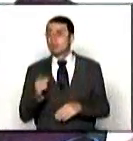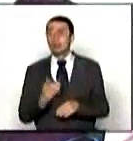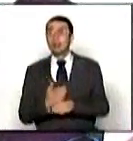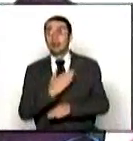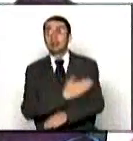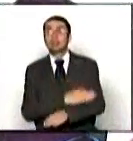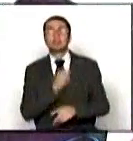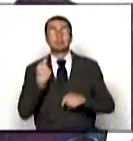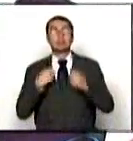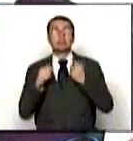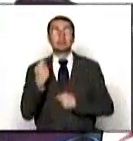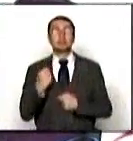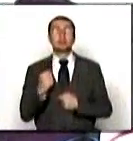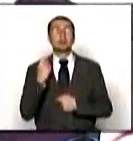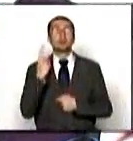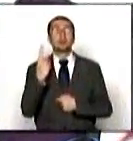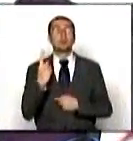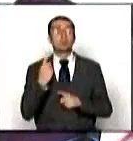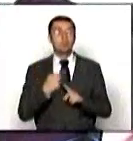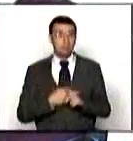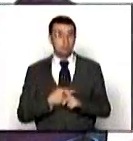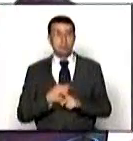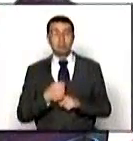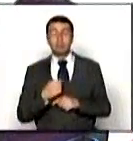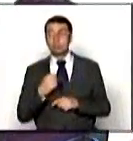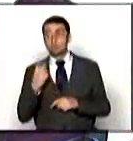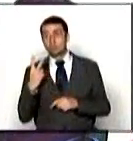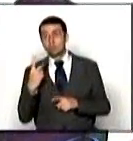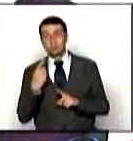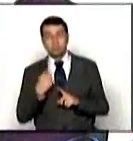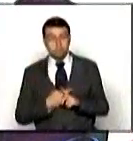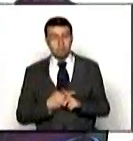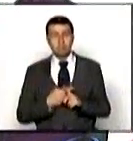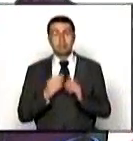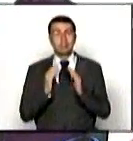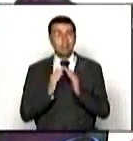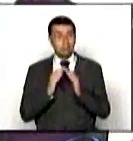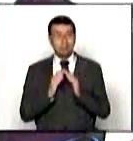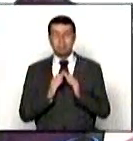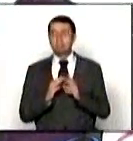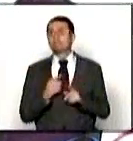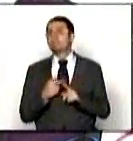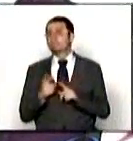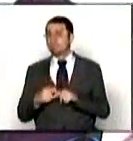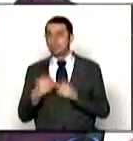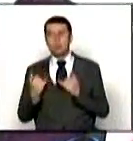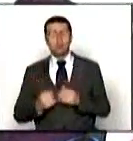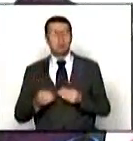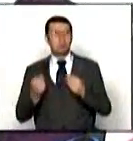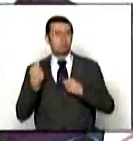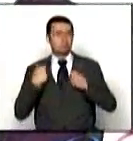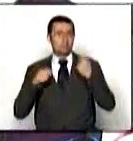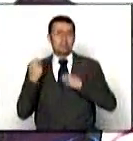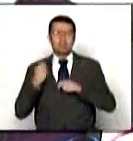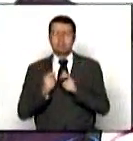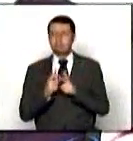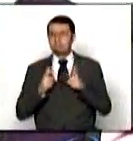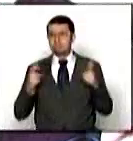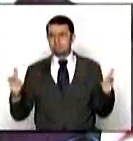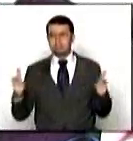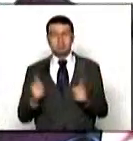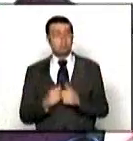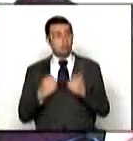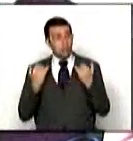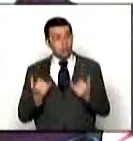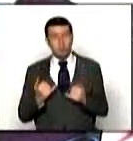una caja, 2 cajas al mes y ahora venden más de 4.000 o 5.000 cajas mensuales en esa farmacia. Y me decía, qué tristeza que actualmente prácticamente todos